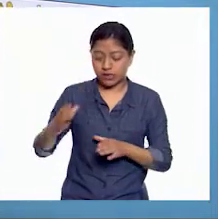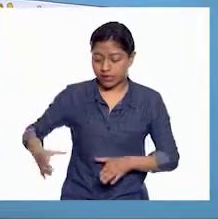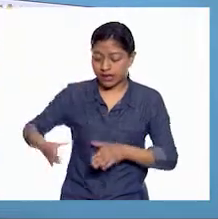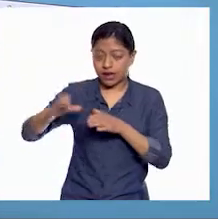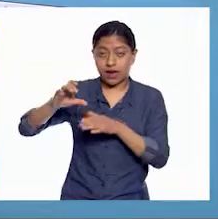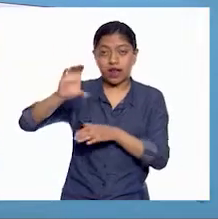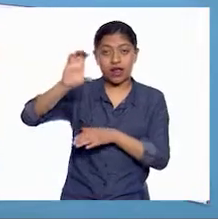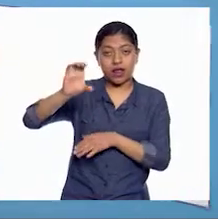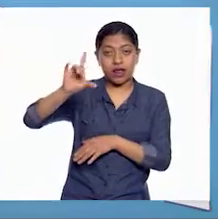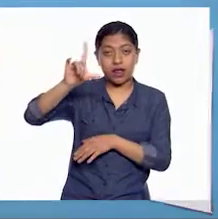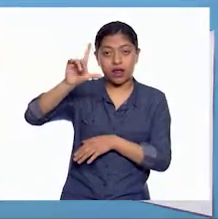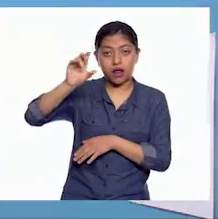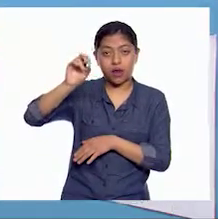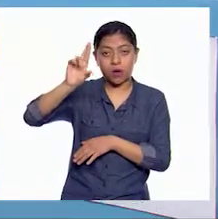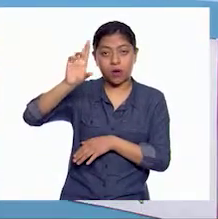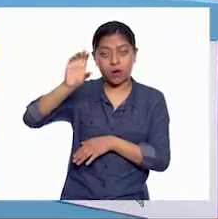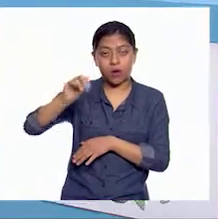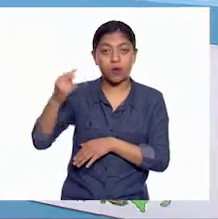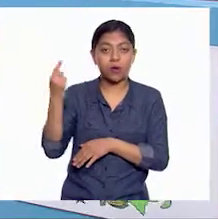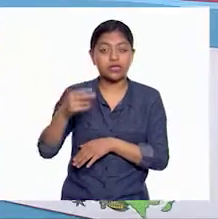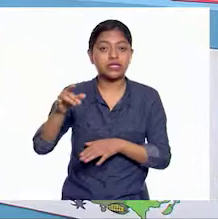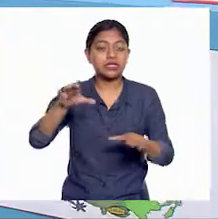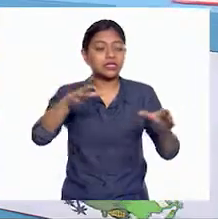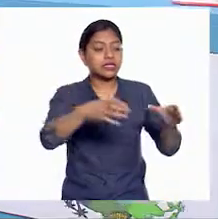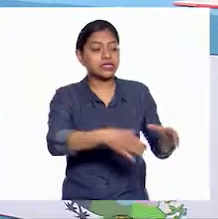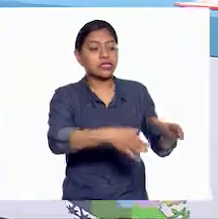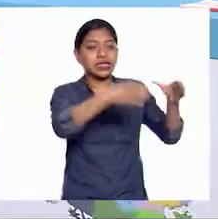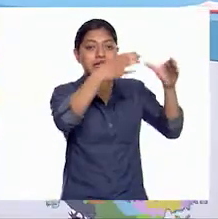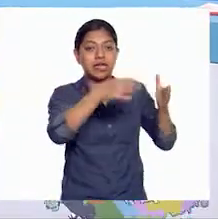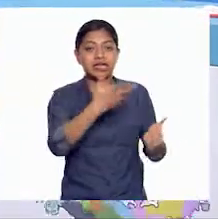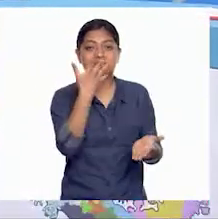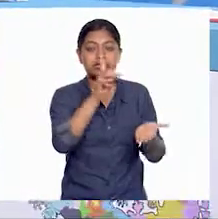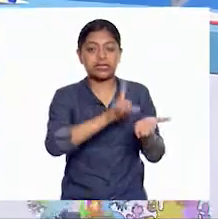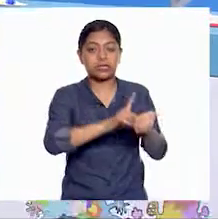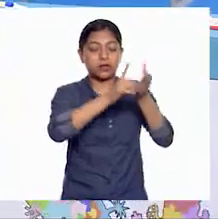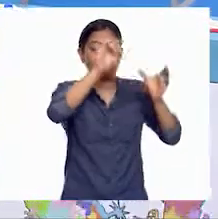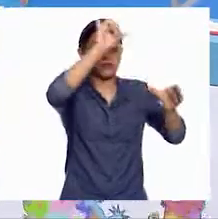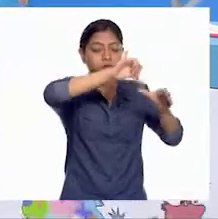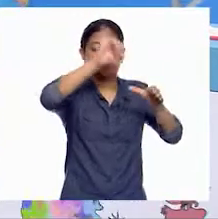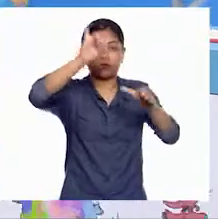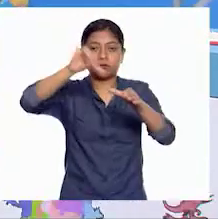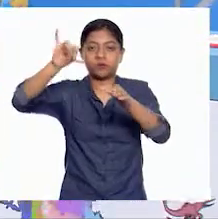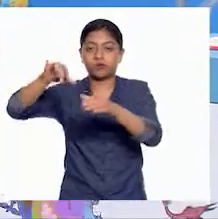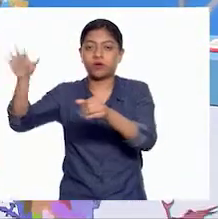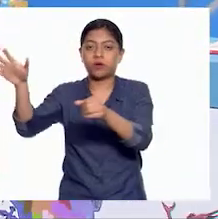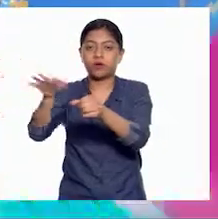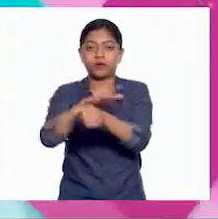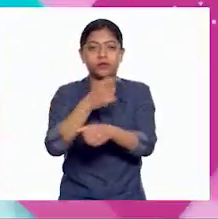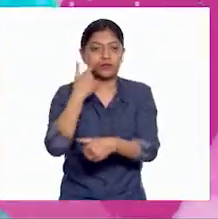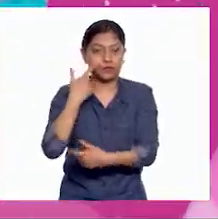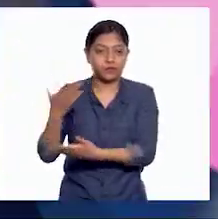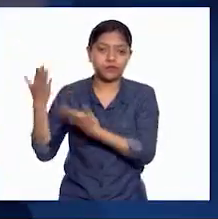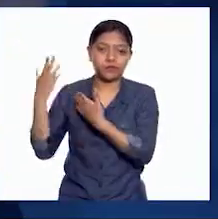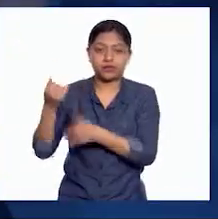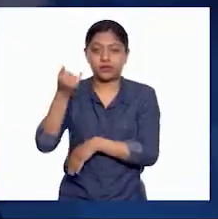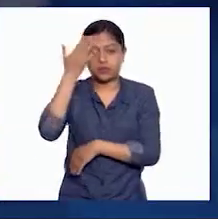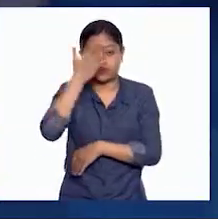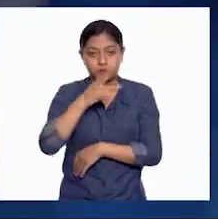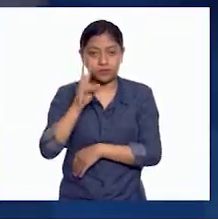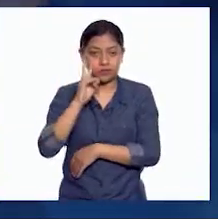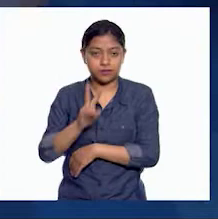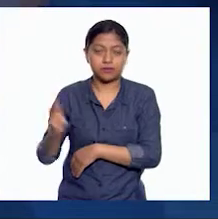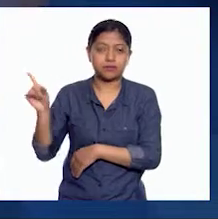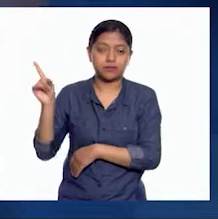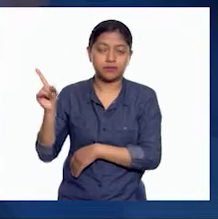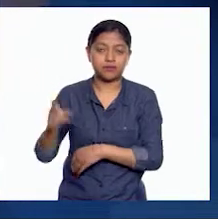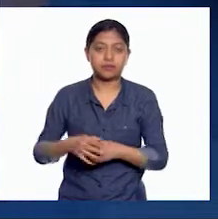21 garrafones de 5 litros y no nos sobrará nada. Observemos la siguiente imagen. En la primera parte del